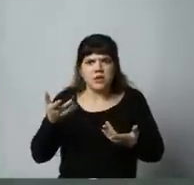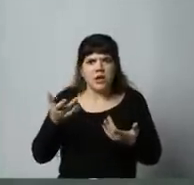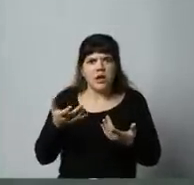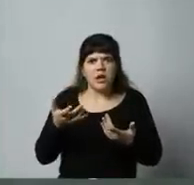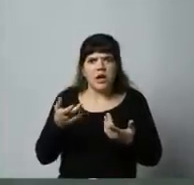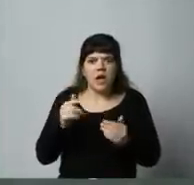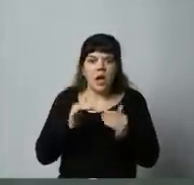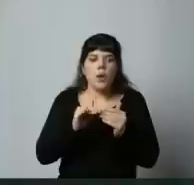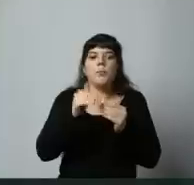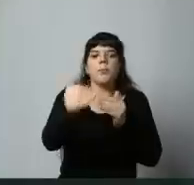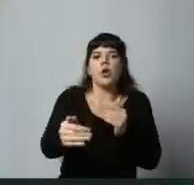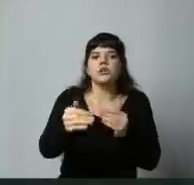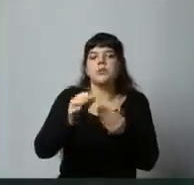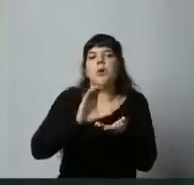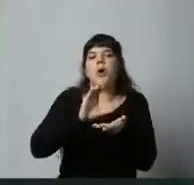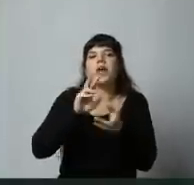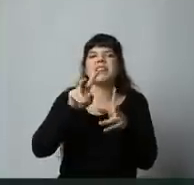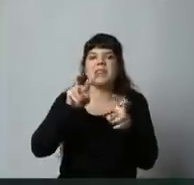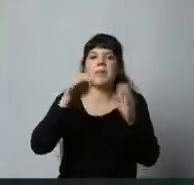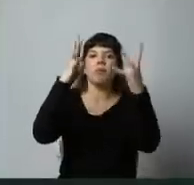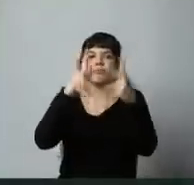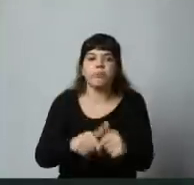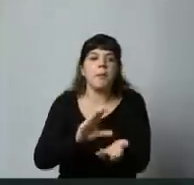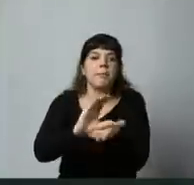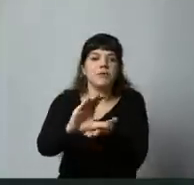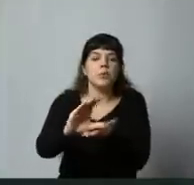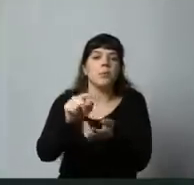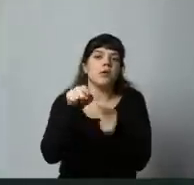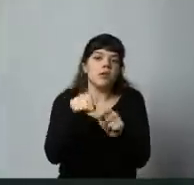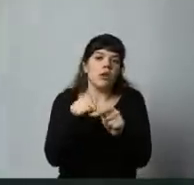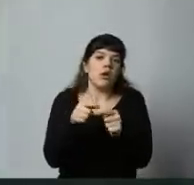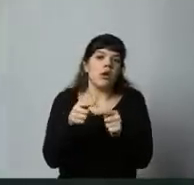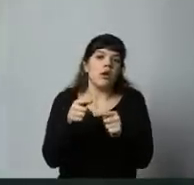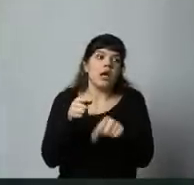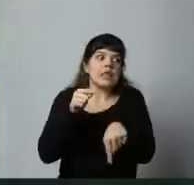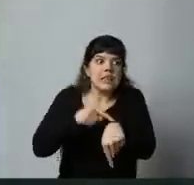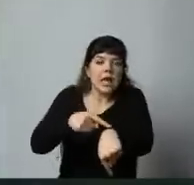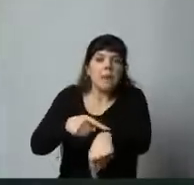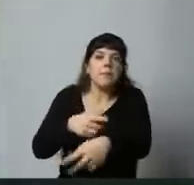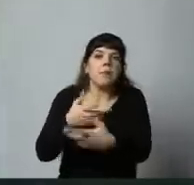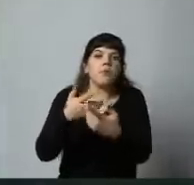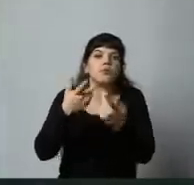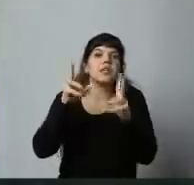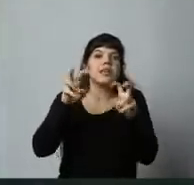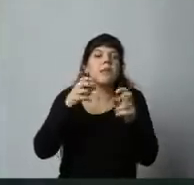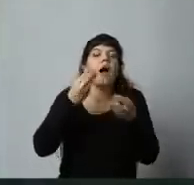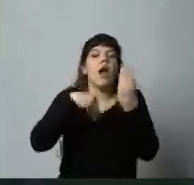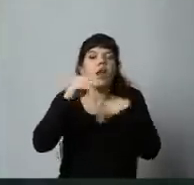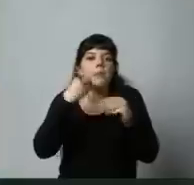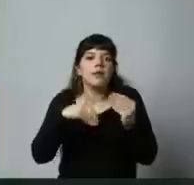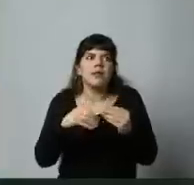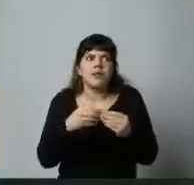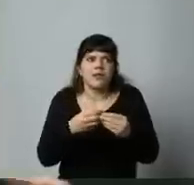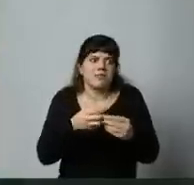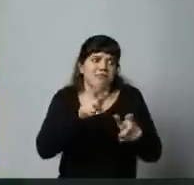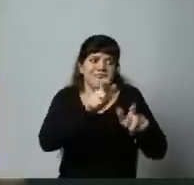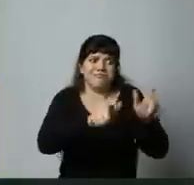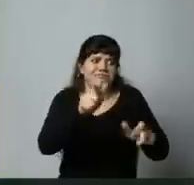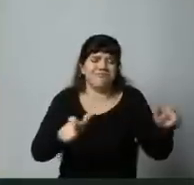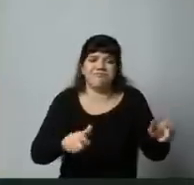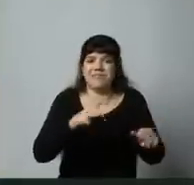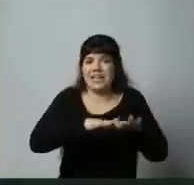en el próximo presupuesto o está en riesgo en los próximos tiempos la alimentación de miles de niños en las